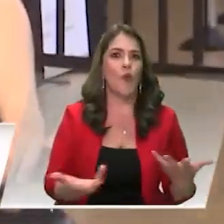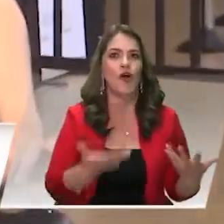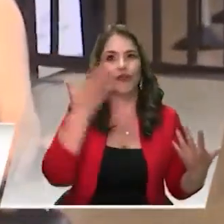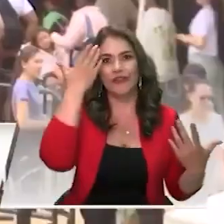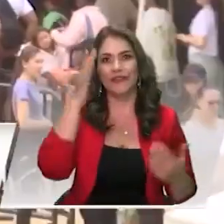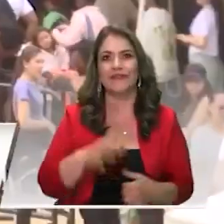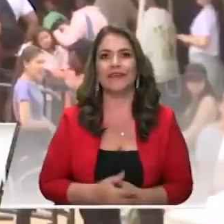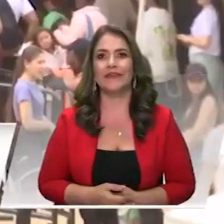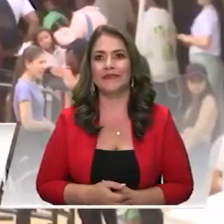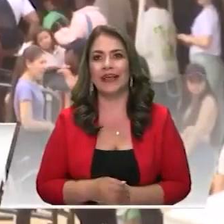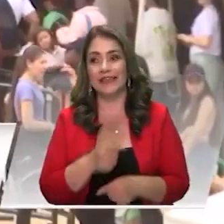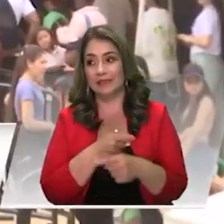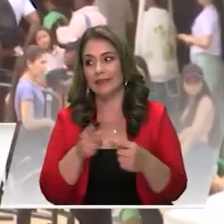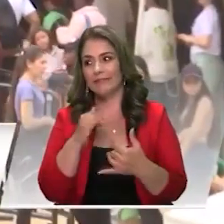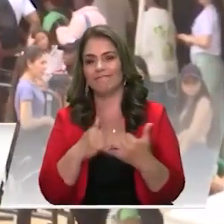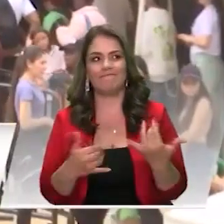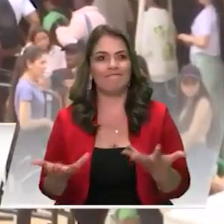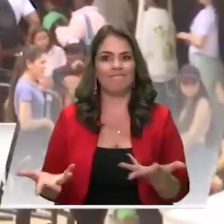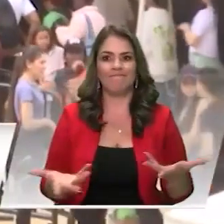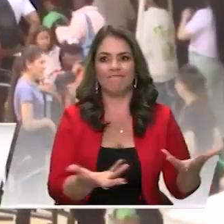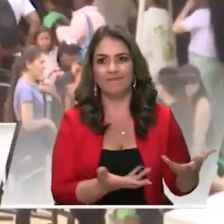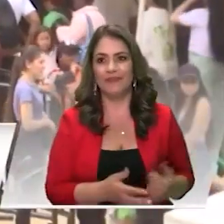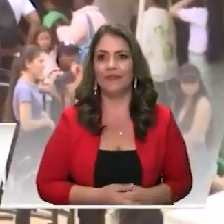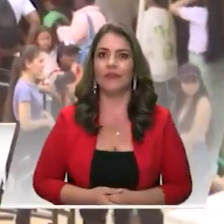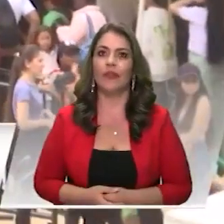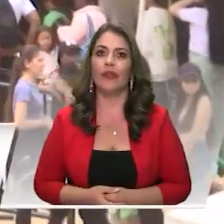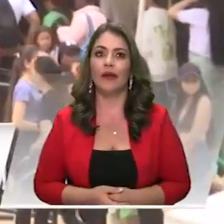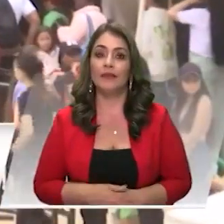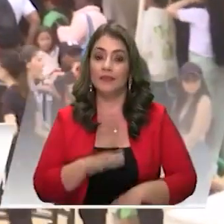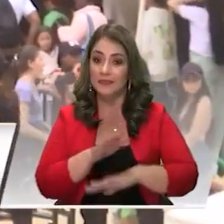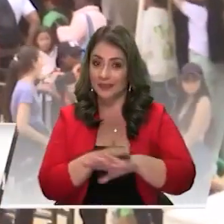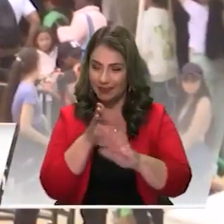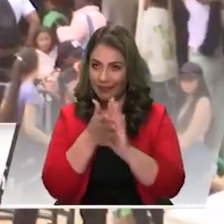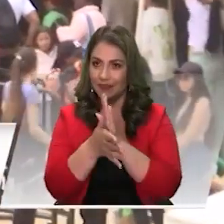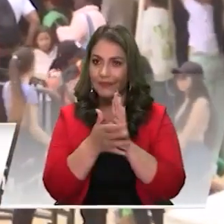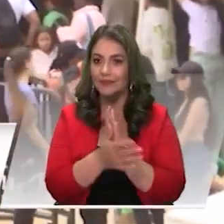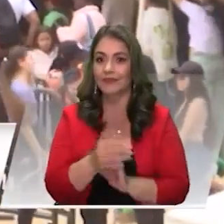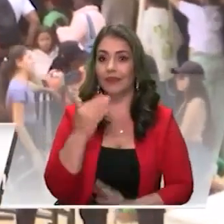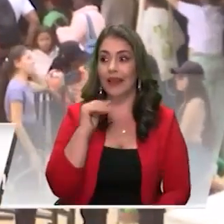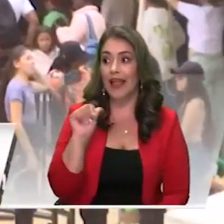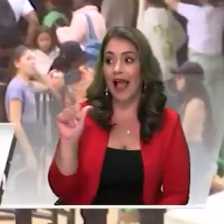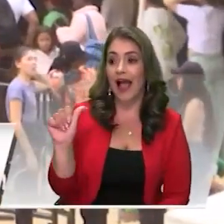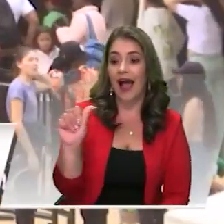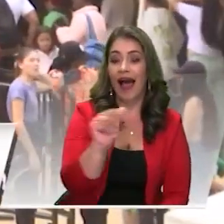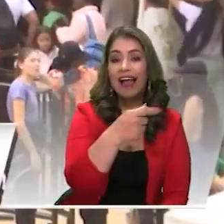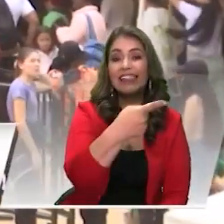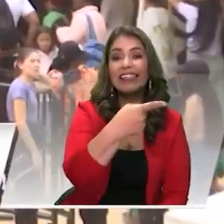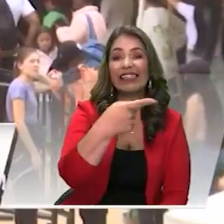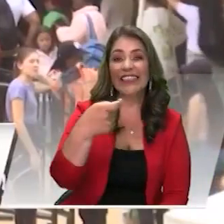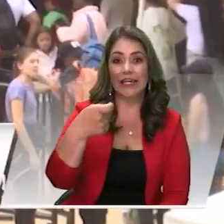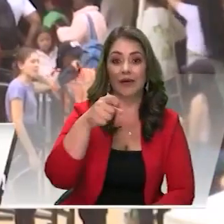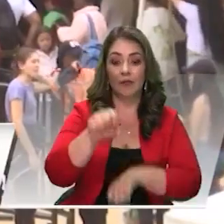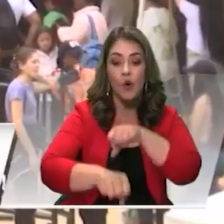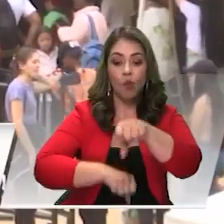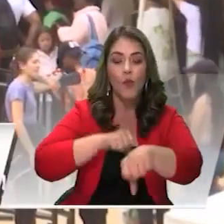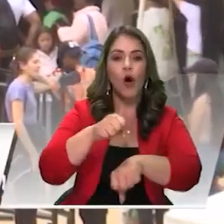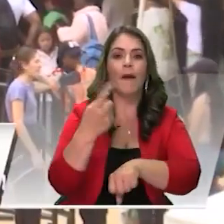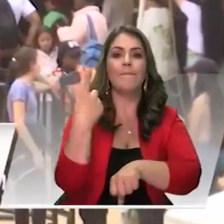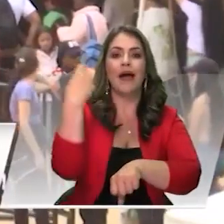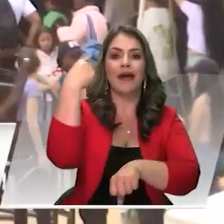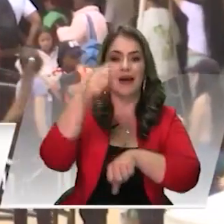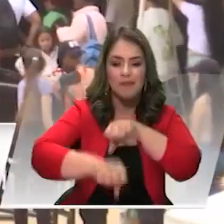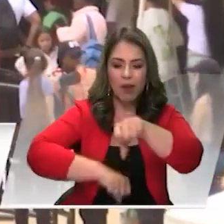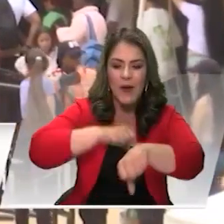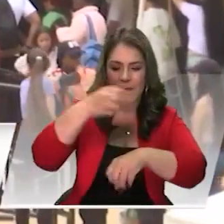de semana. Y es que además 100 mujeres están recibiendo bicicletas hechas en madera,